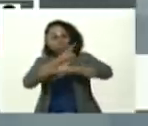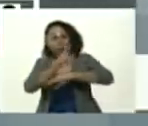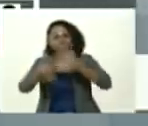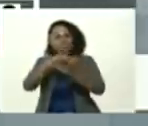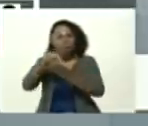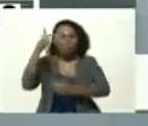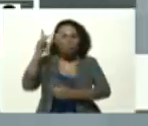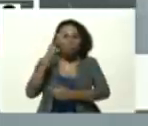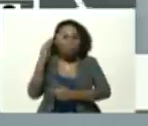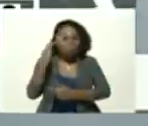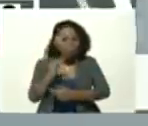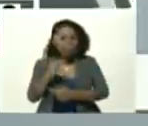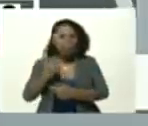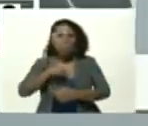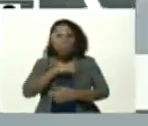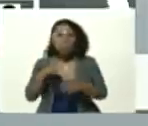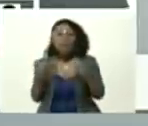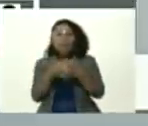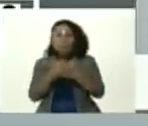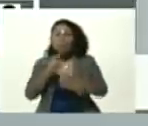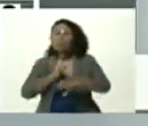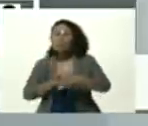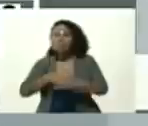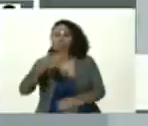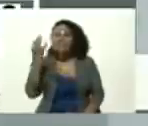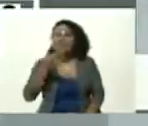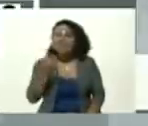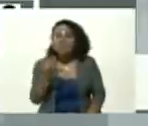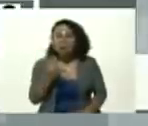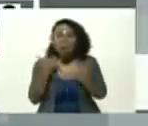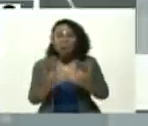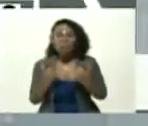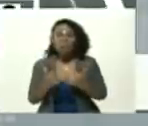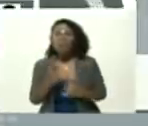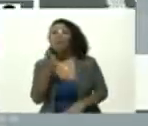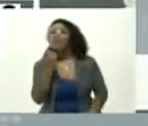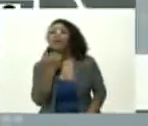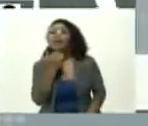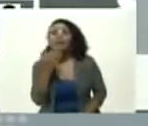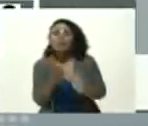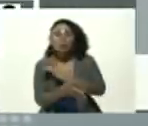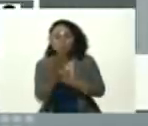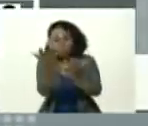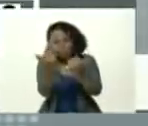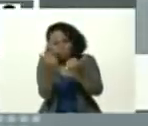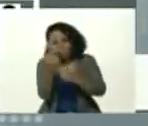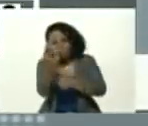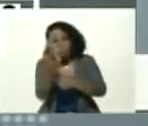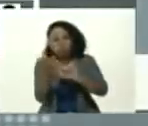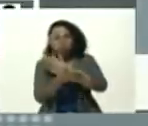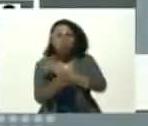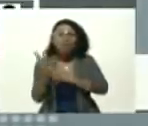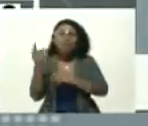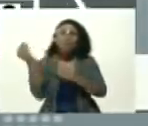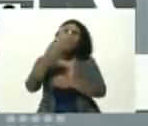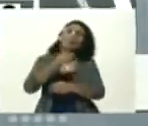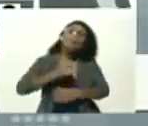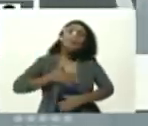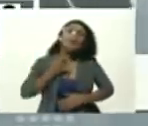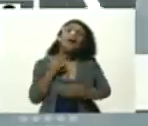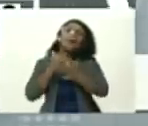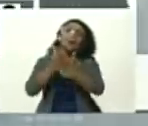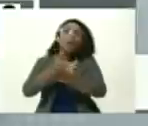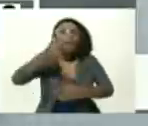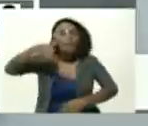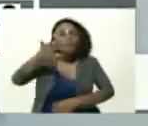Bolivariana. Estamos en equipo, en tiempo real. Lo que haga falta, dime tú, Luis José, ¿en qué más podemos ayudar al pueblo